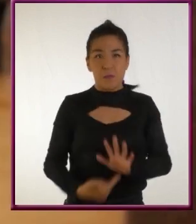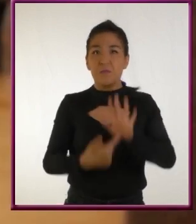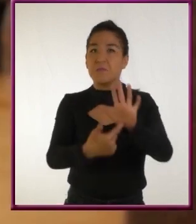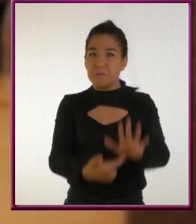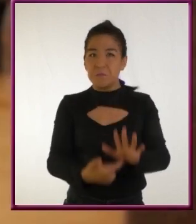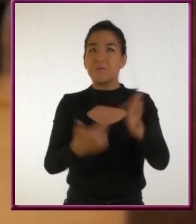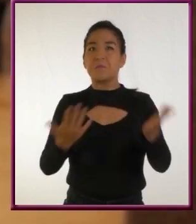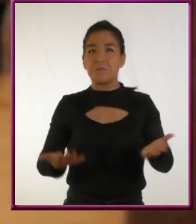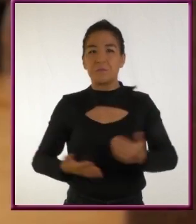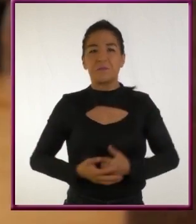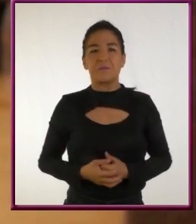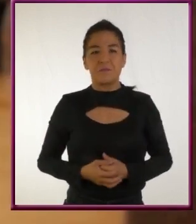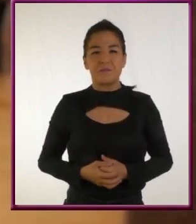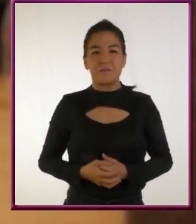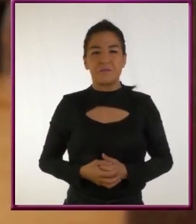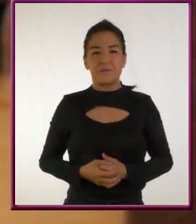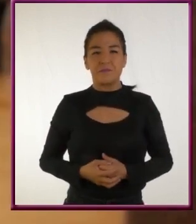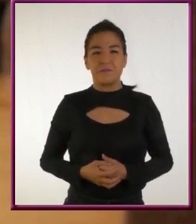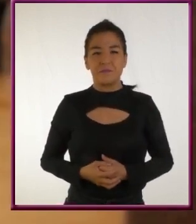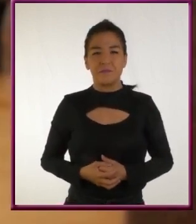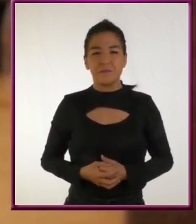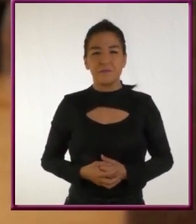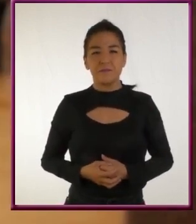Puedo ilustrarlo con un